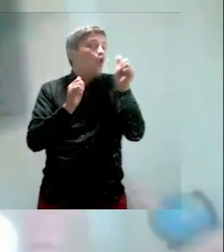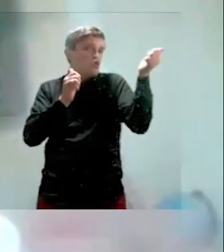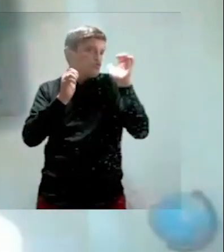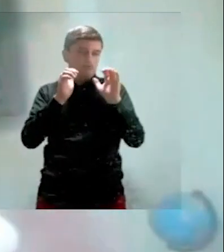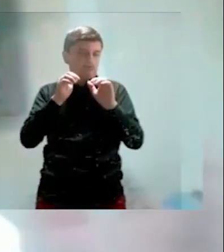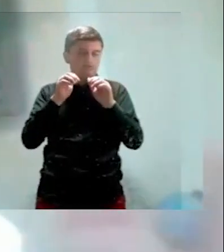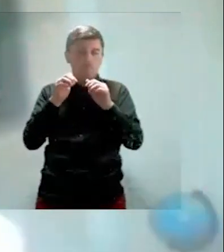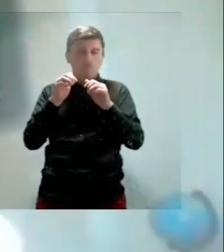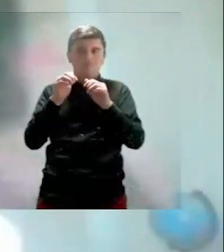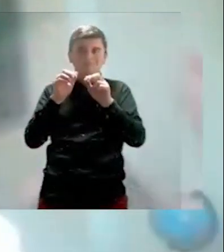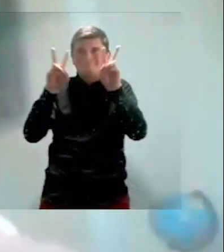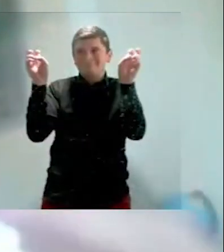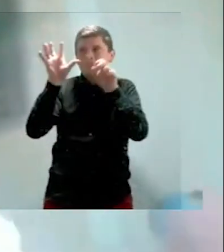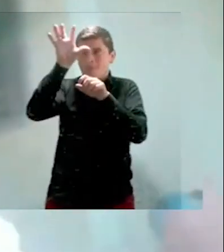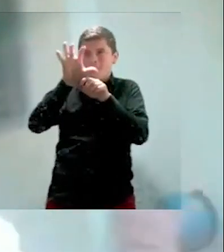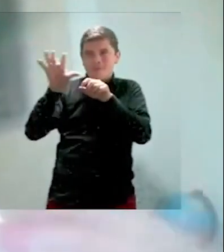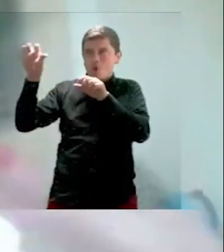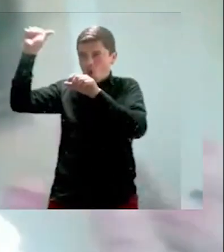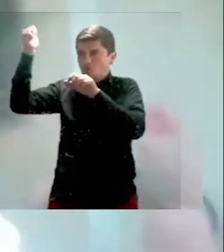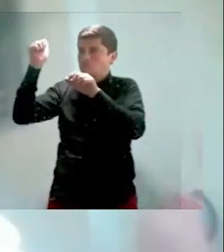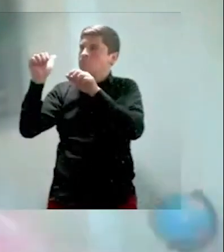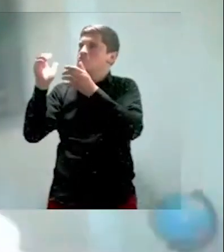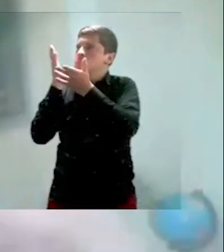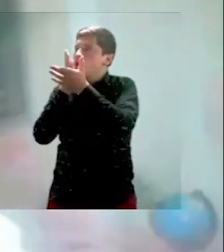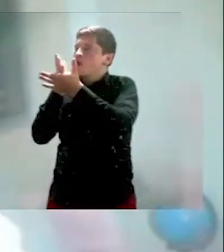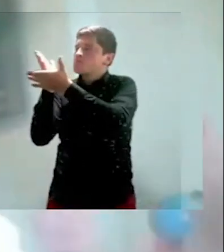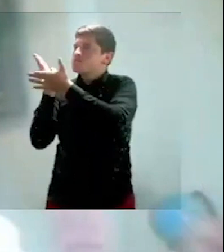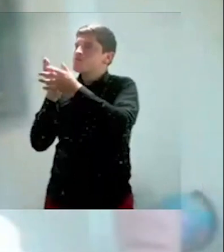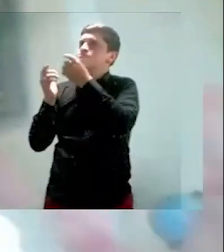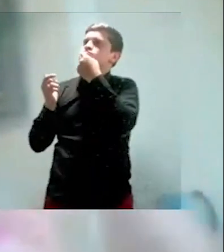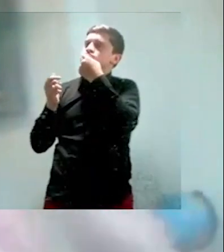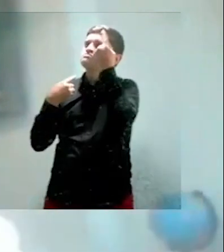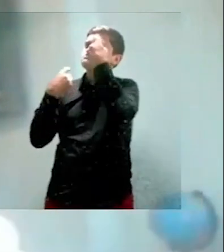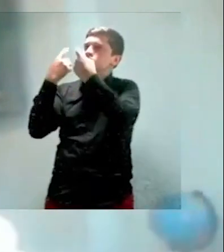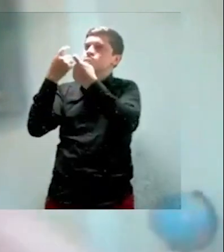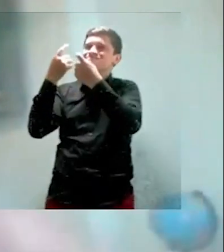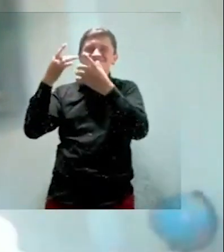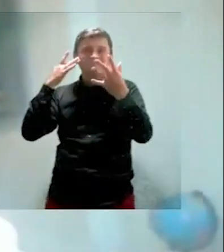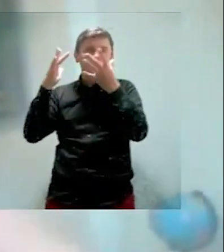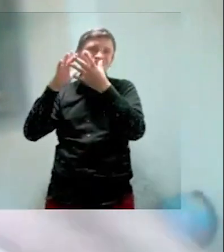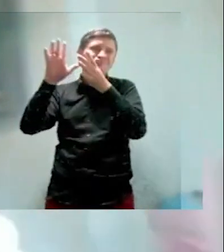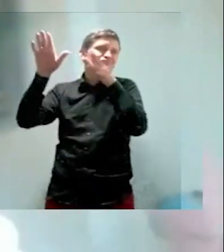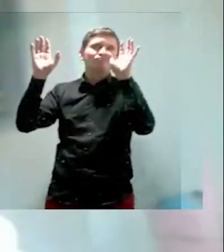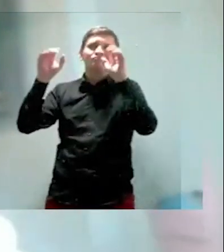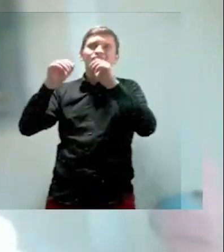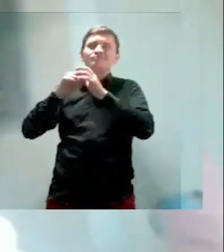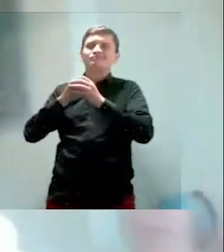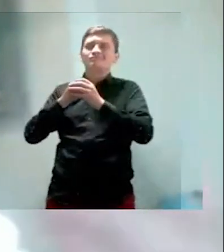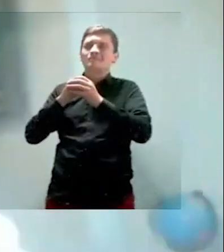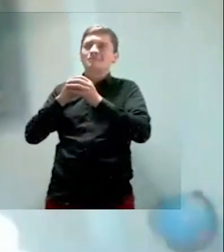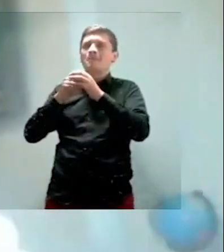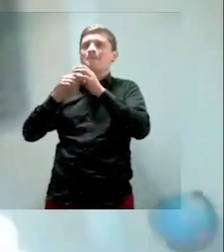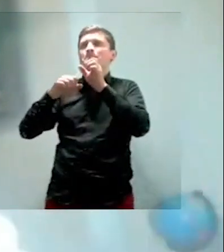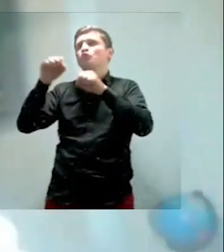de acoplamiento entre lo que ha hecho los tribunales extranjeros, casi que con un criterio de